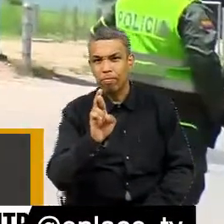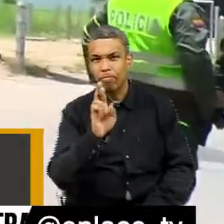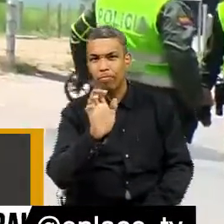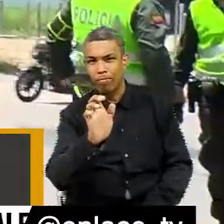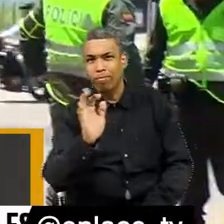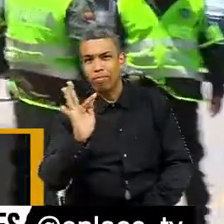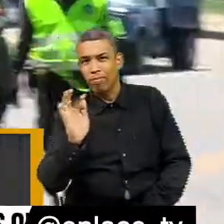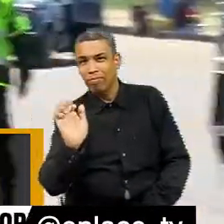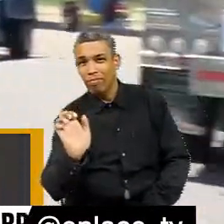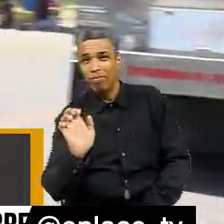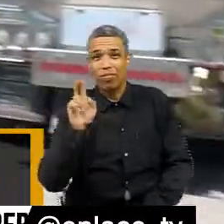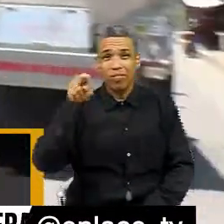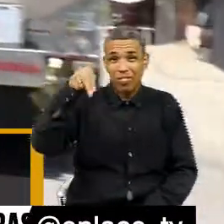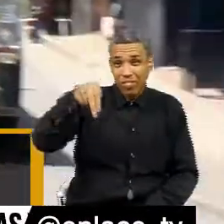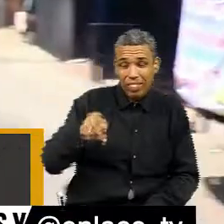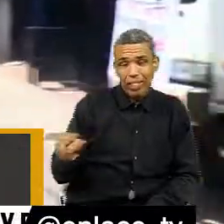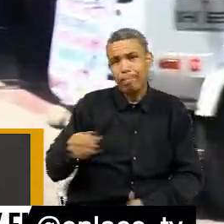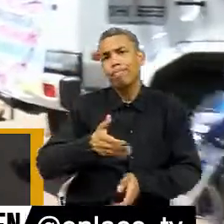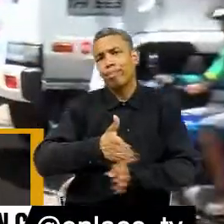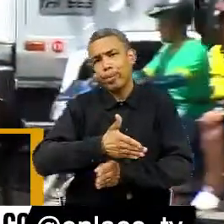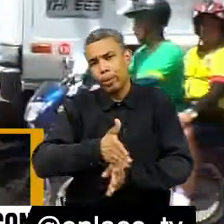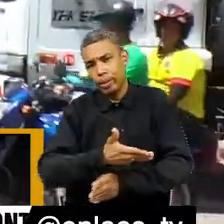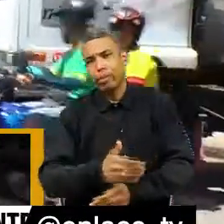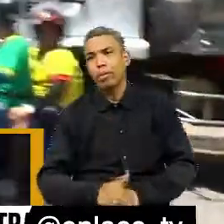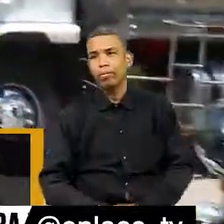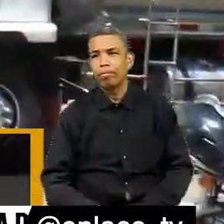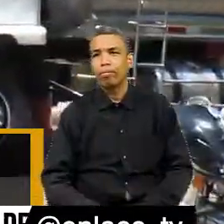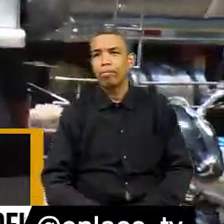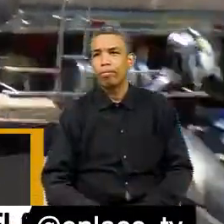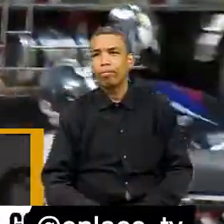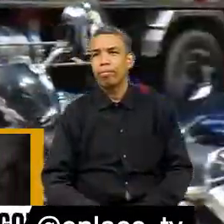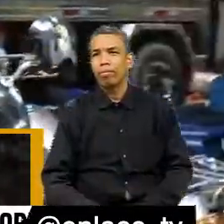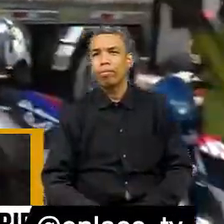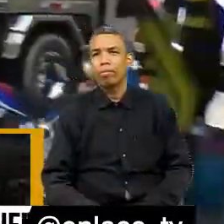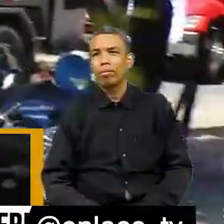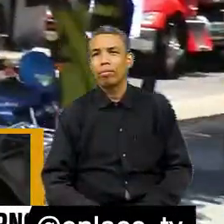momento se presentan algunos inconvenientes en la movilidad.